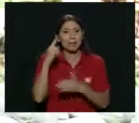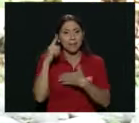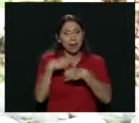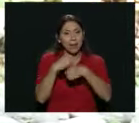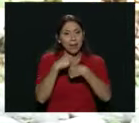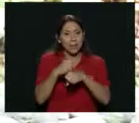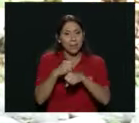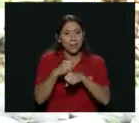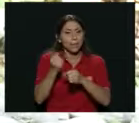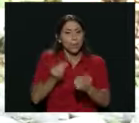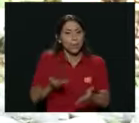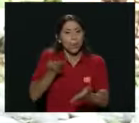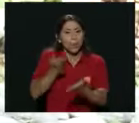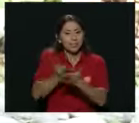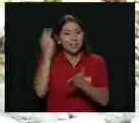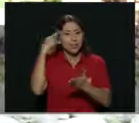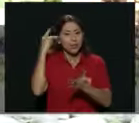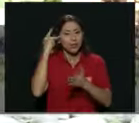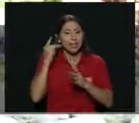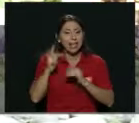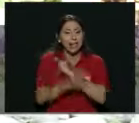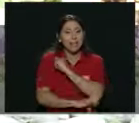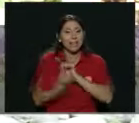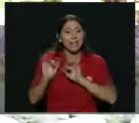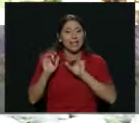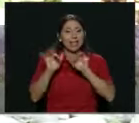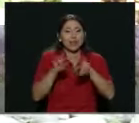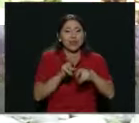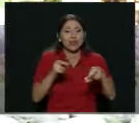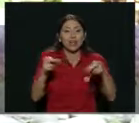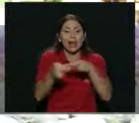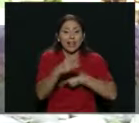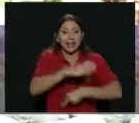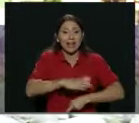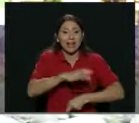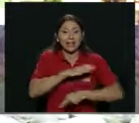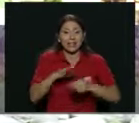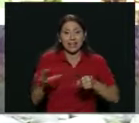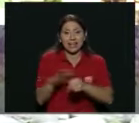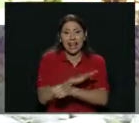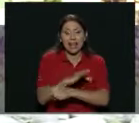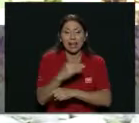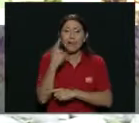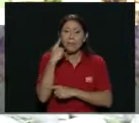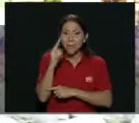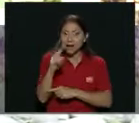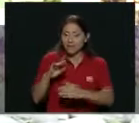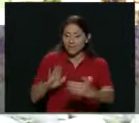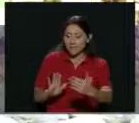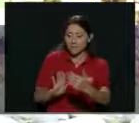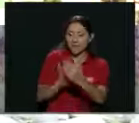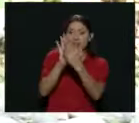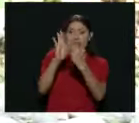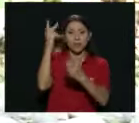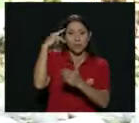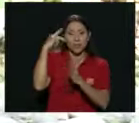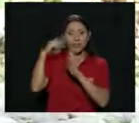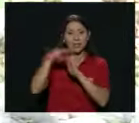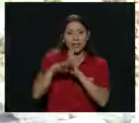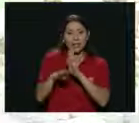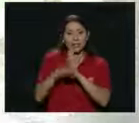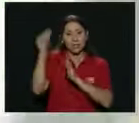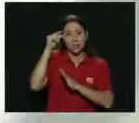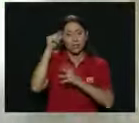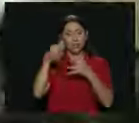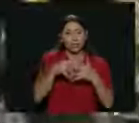propuestas de política migratoria regional de carácter integral para hacerle frente a las políticas represivas del gobierno de los Estados